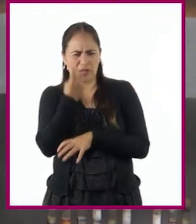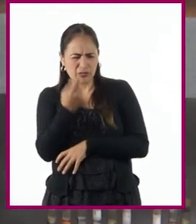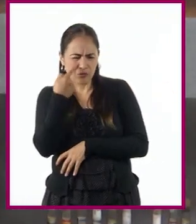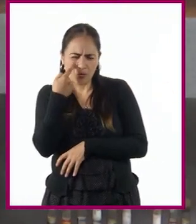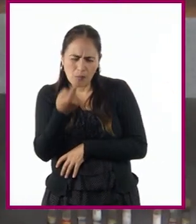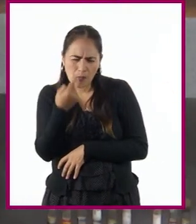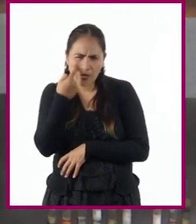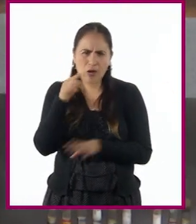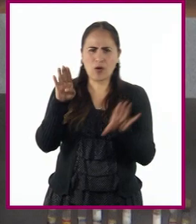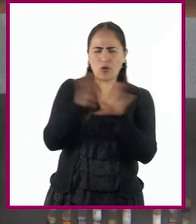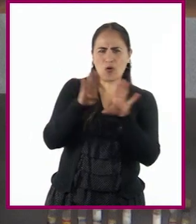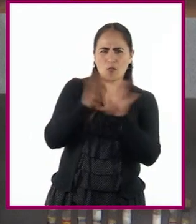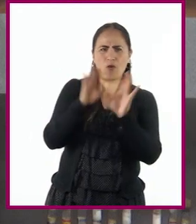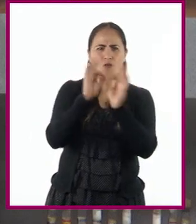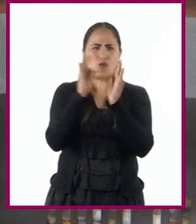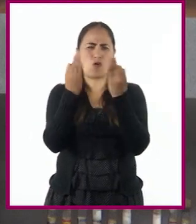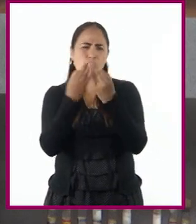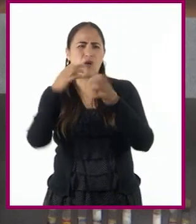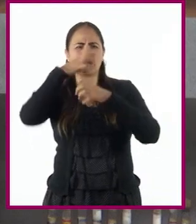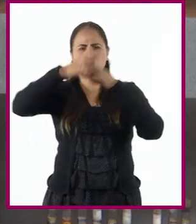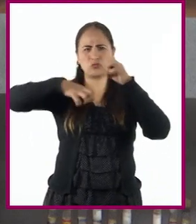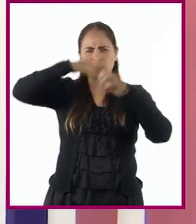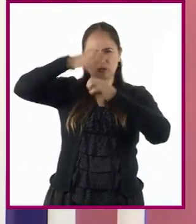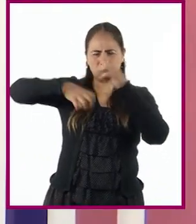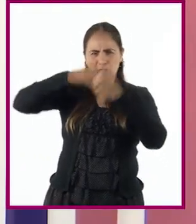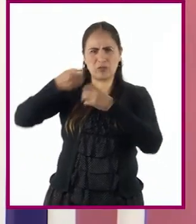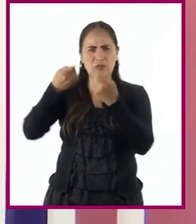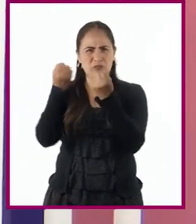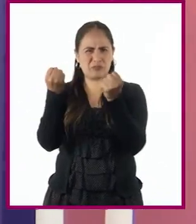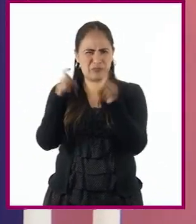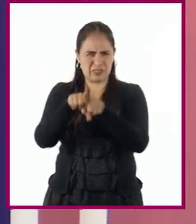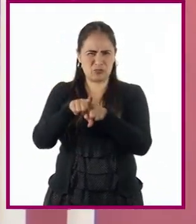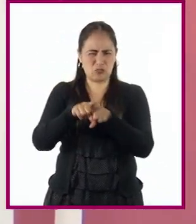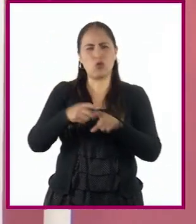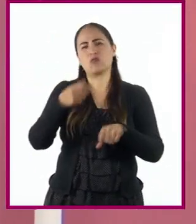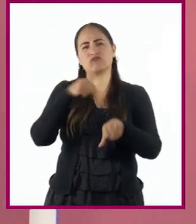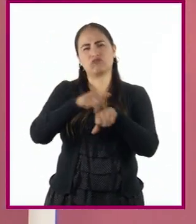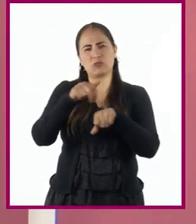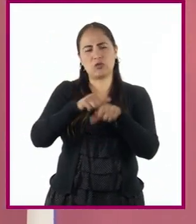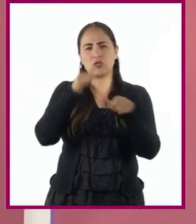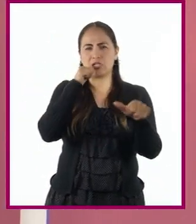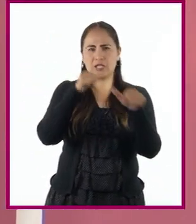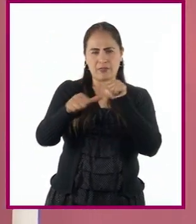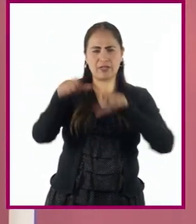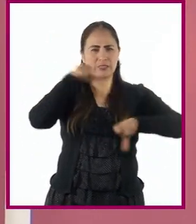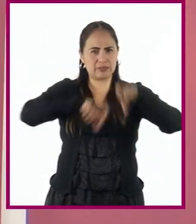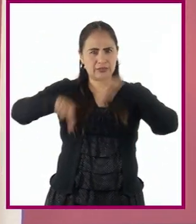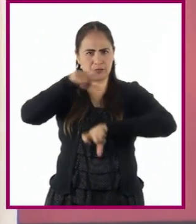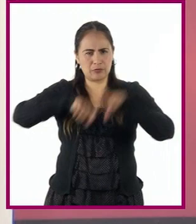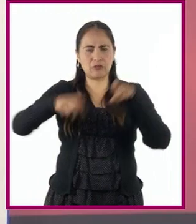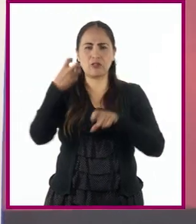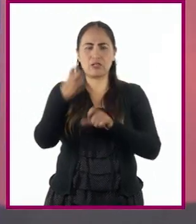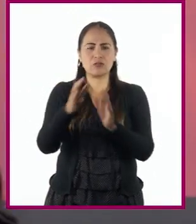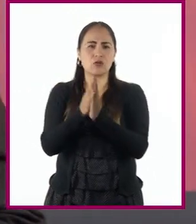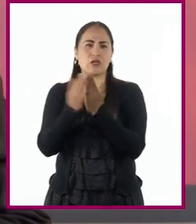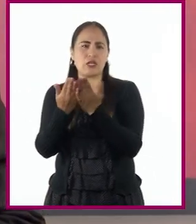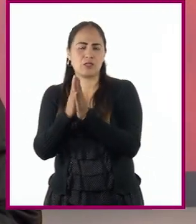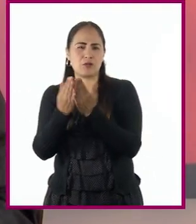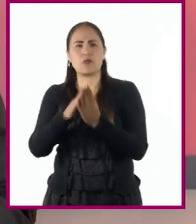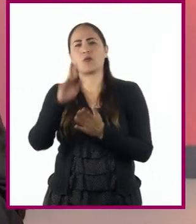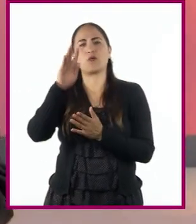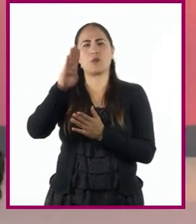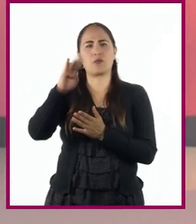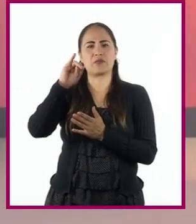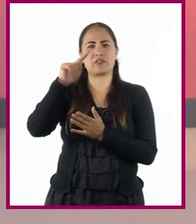por medio de modelos atómicos y simbología química. Para esta sesión necesitarán su bitácora científica de Ciencias Químicas, que es